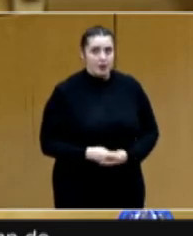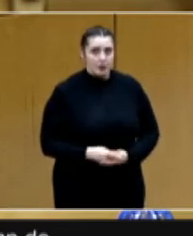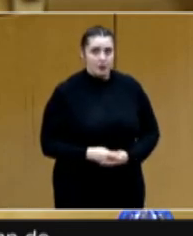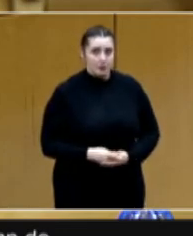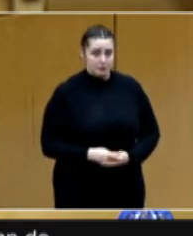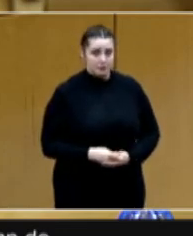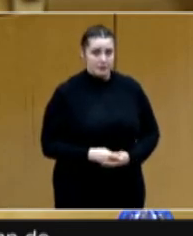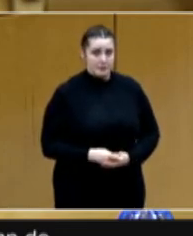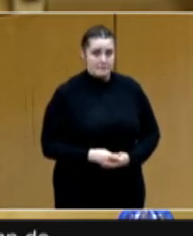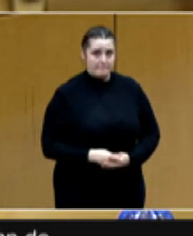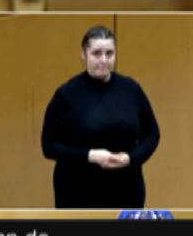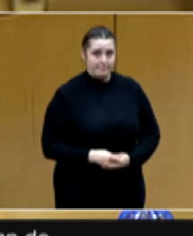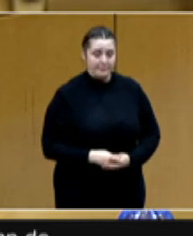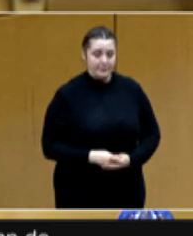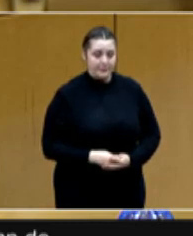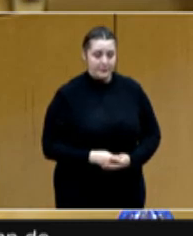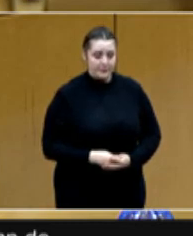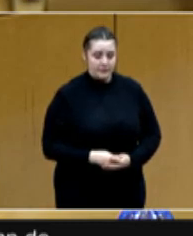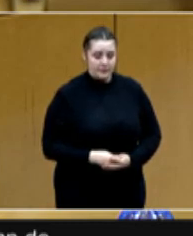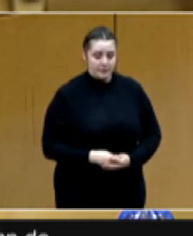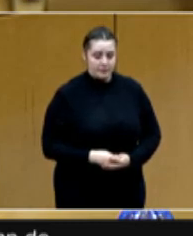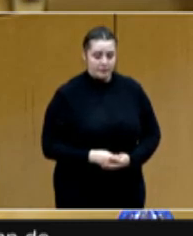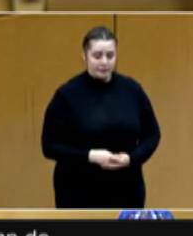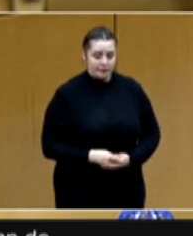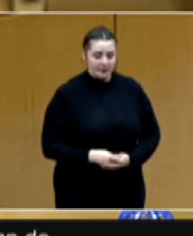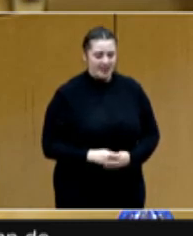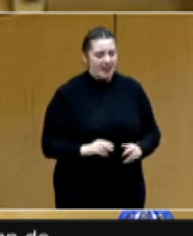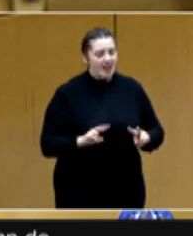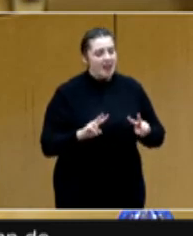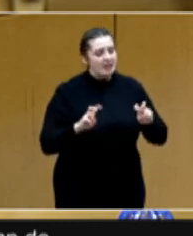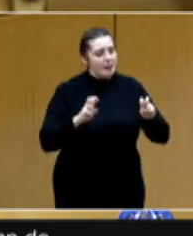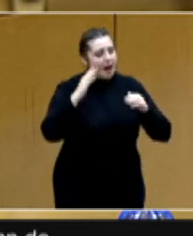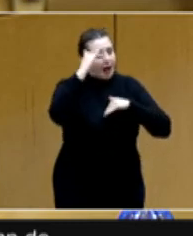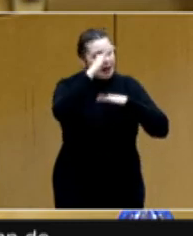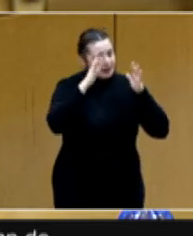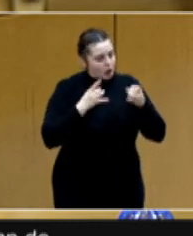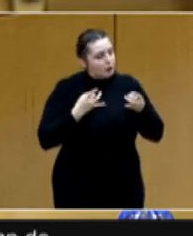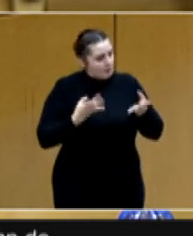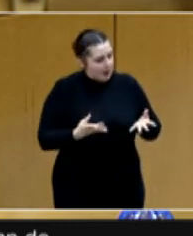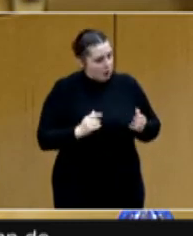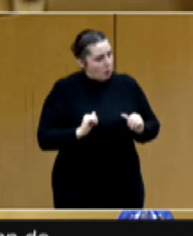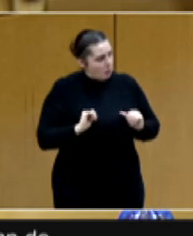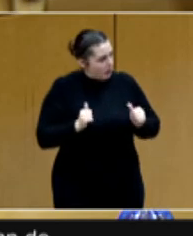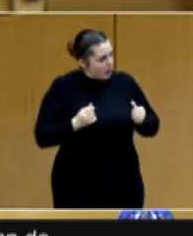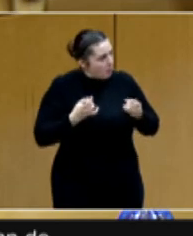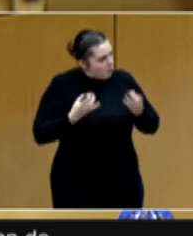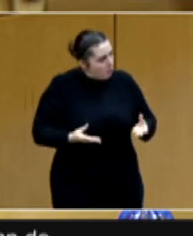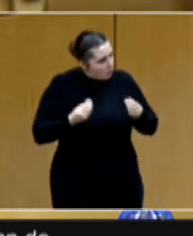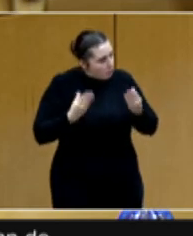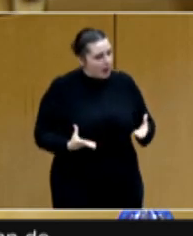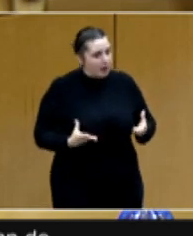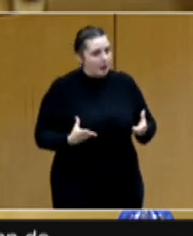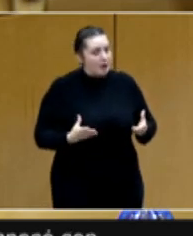pronto Empecé con la con la atención temprana y